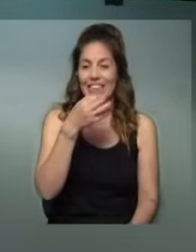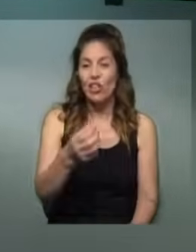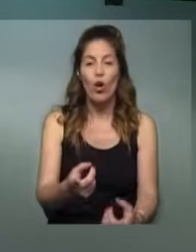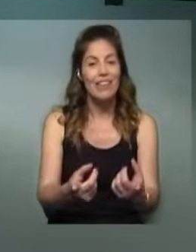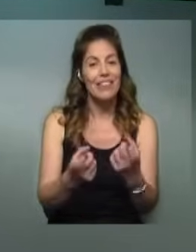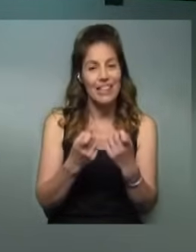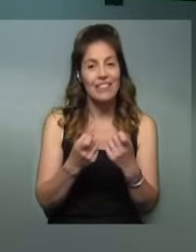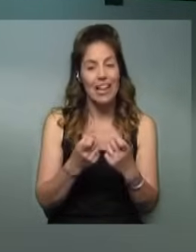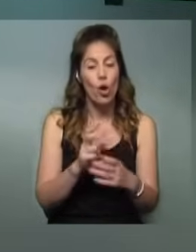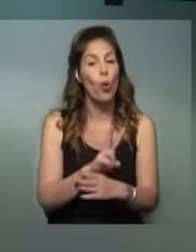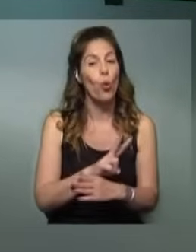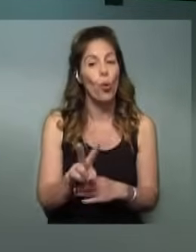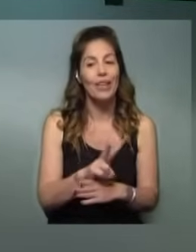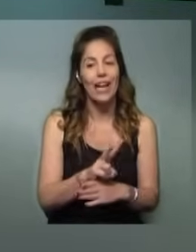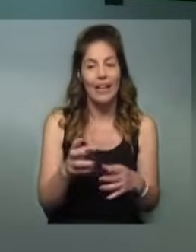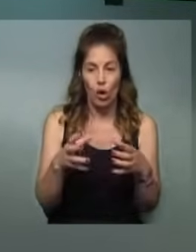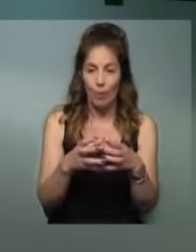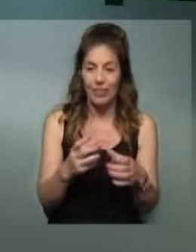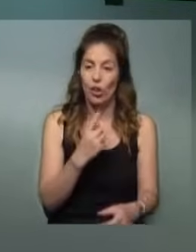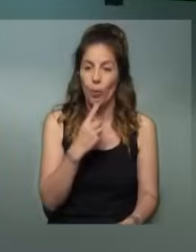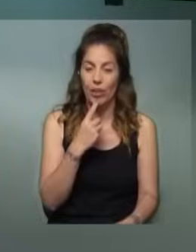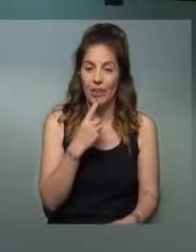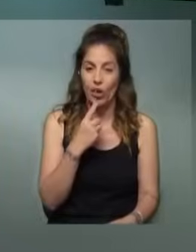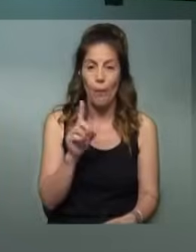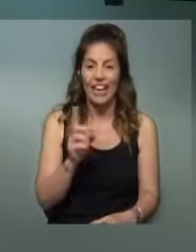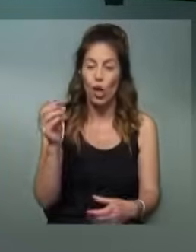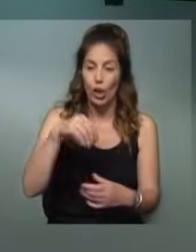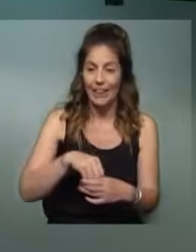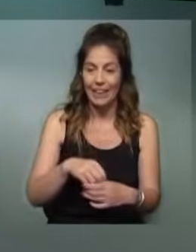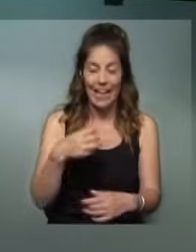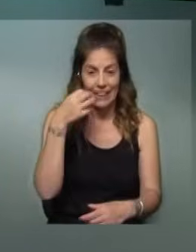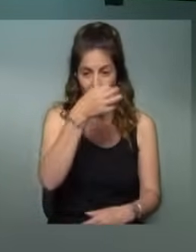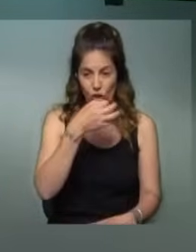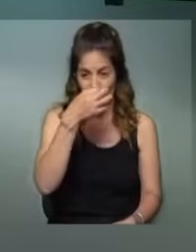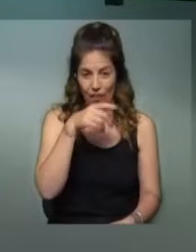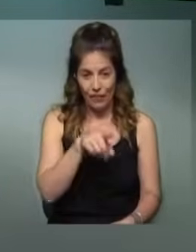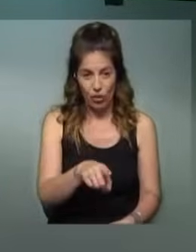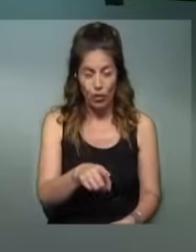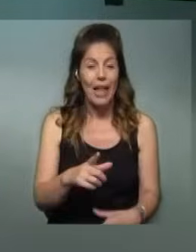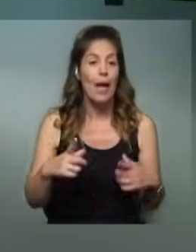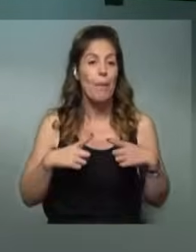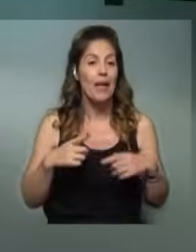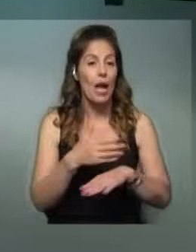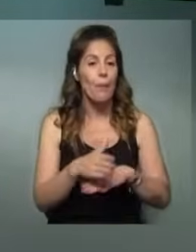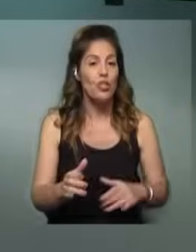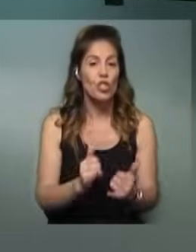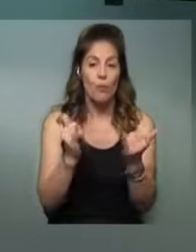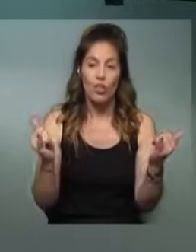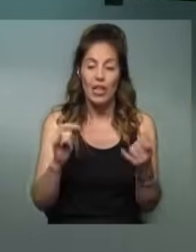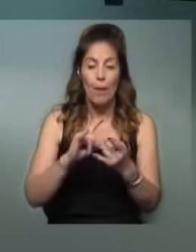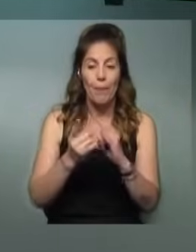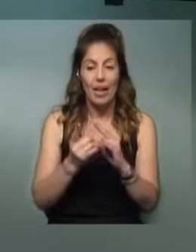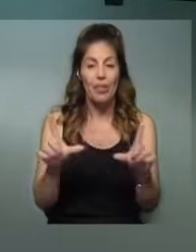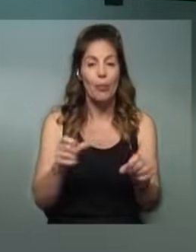necesario blindar a los partidos políticos del narcotráfico y también dijo precisamente que espera que en los próximos días el parlamento termine de